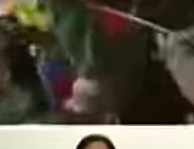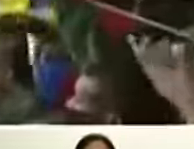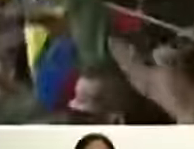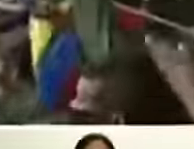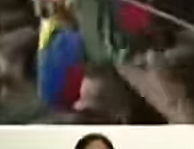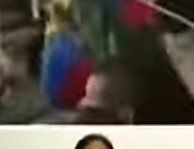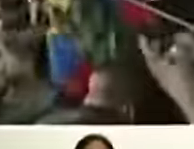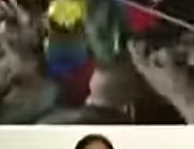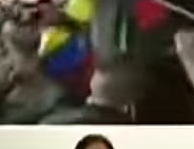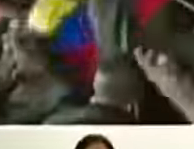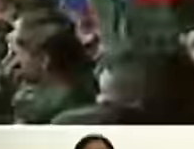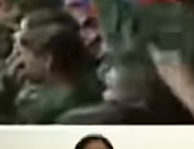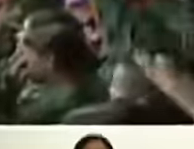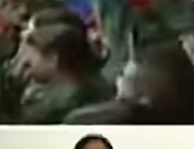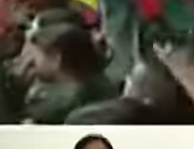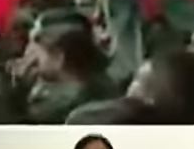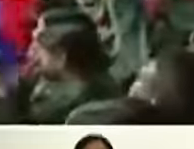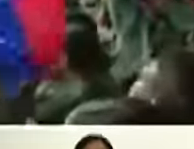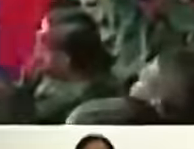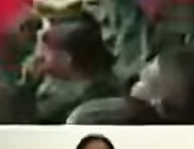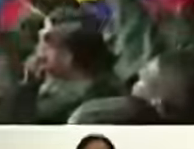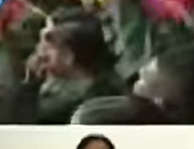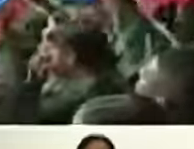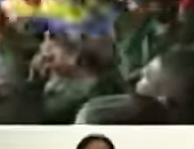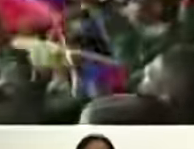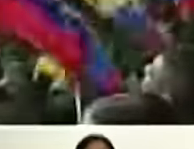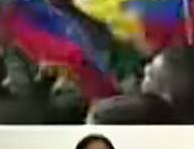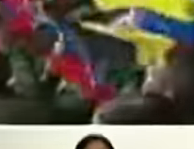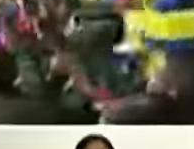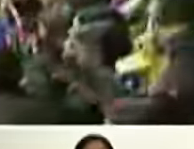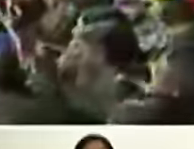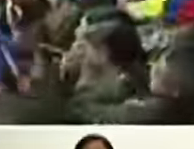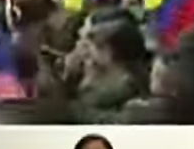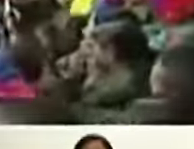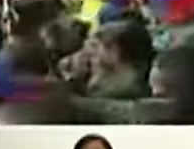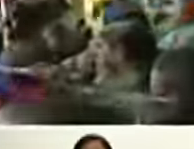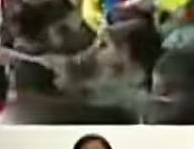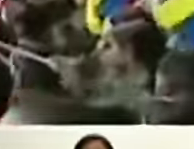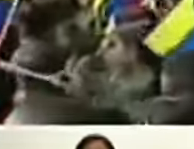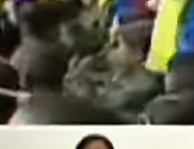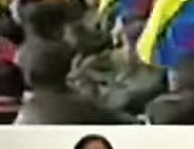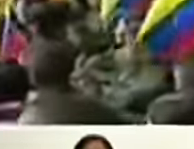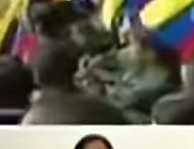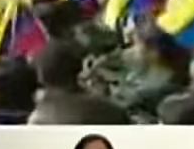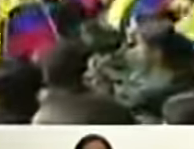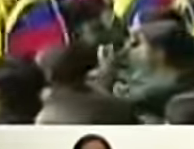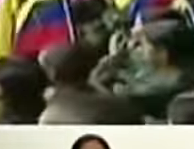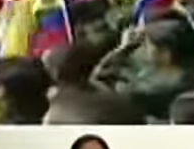Y es por eso que seguimos en combate permanente. Cada momento ha tocado